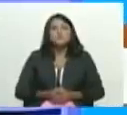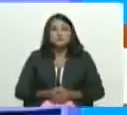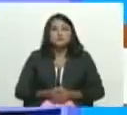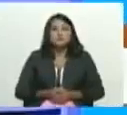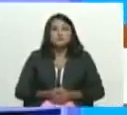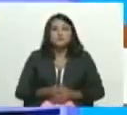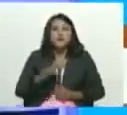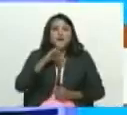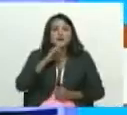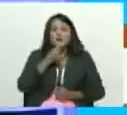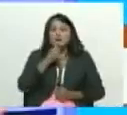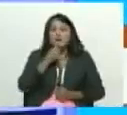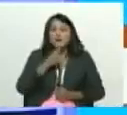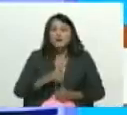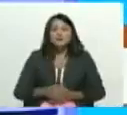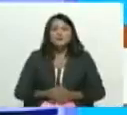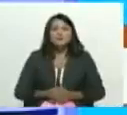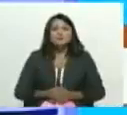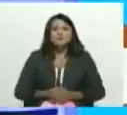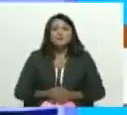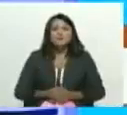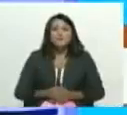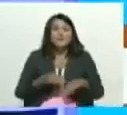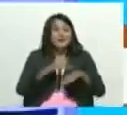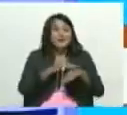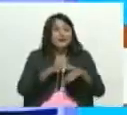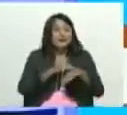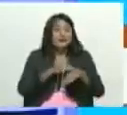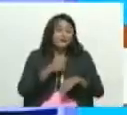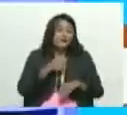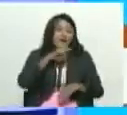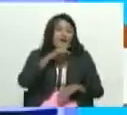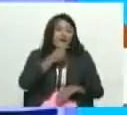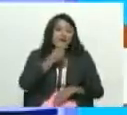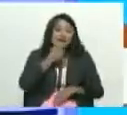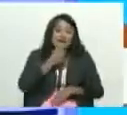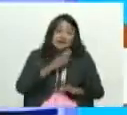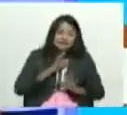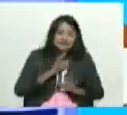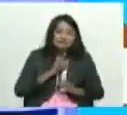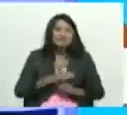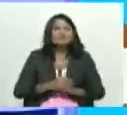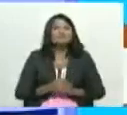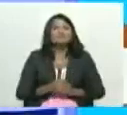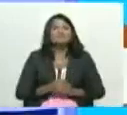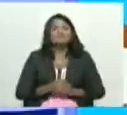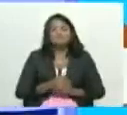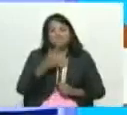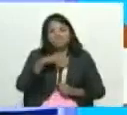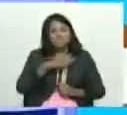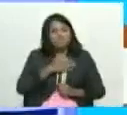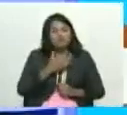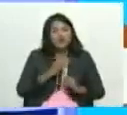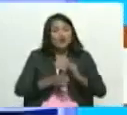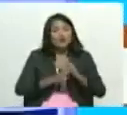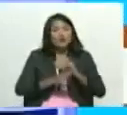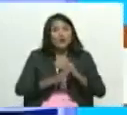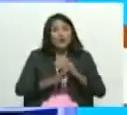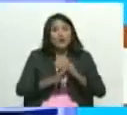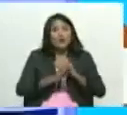quisiera pedirles disculpas por hablar en inglés desafortunadamente aún no